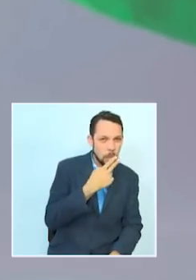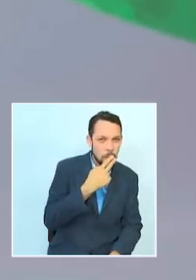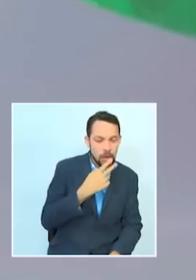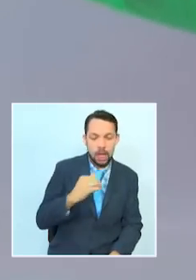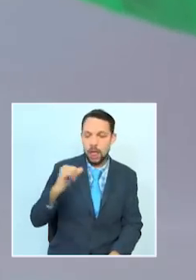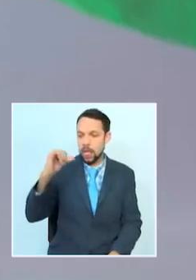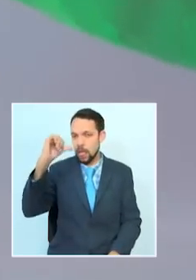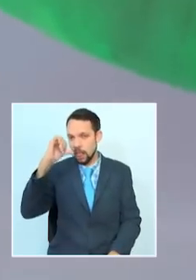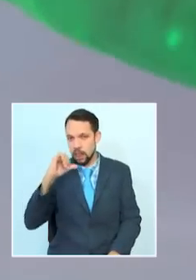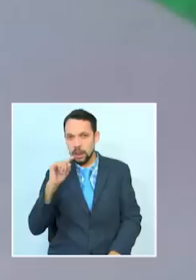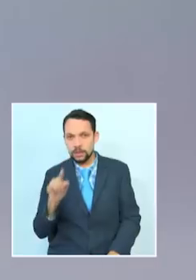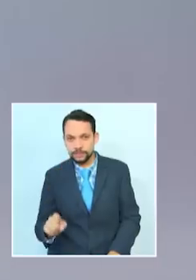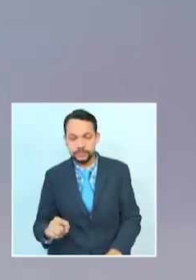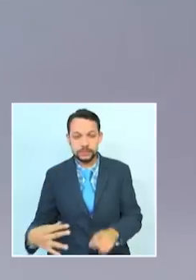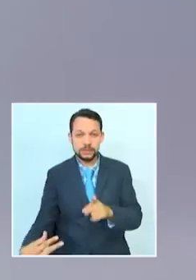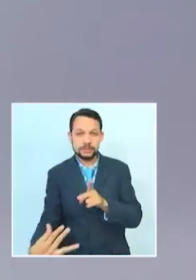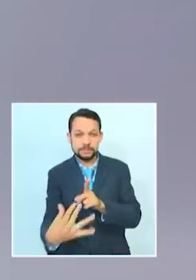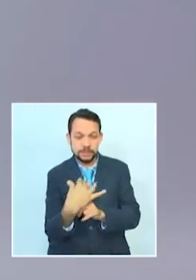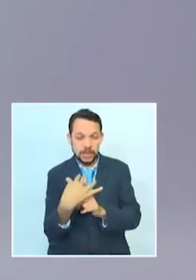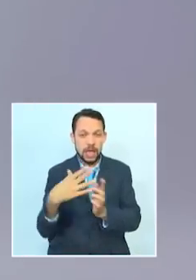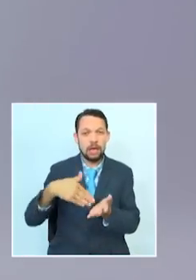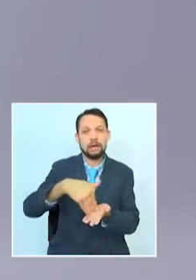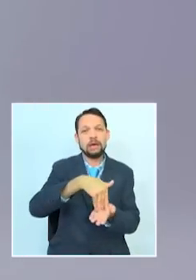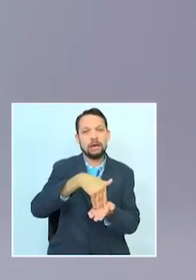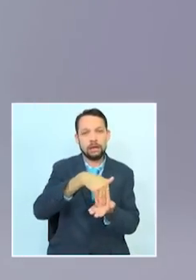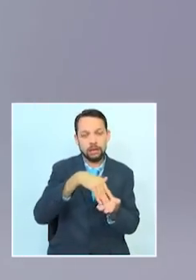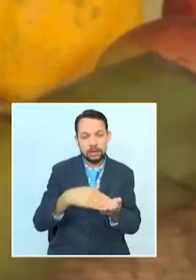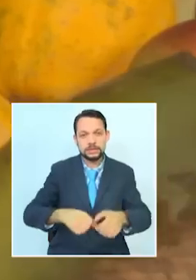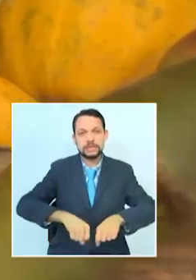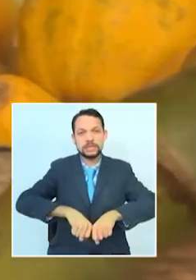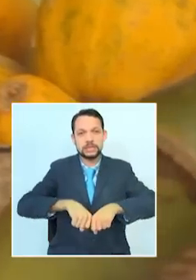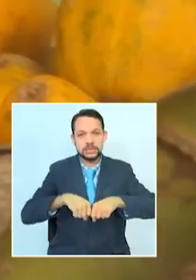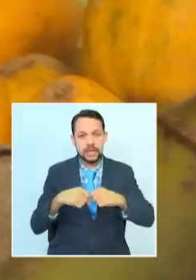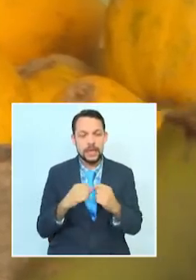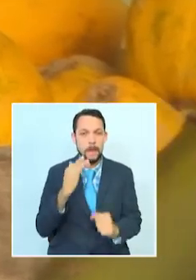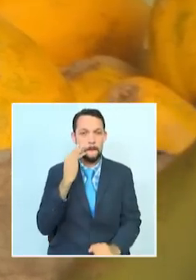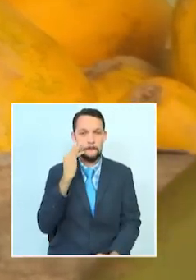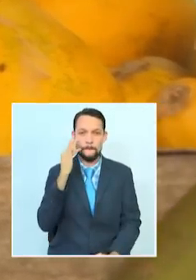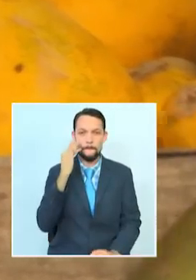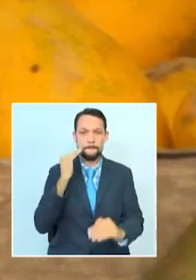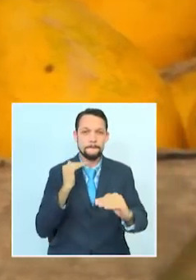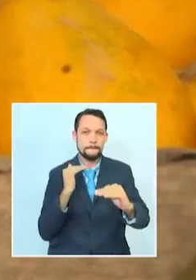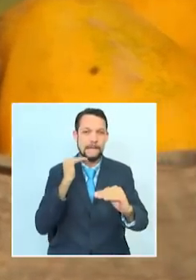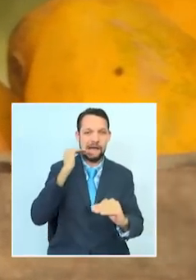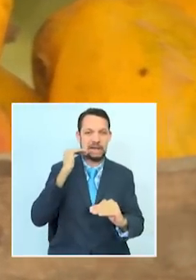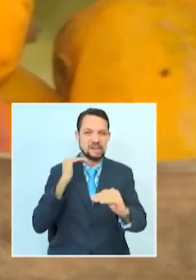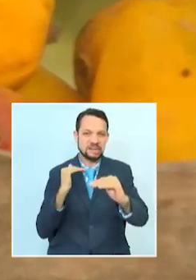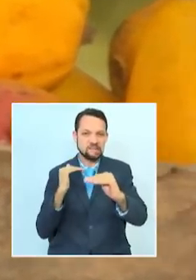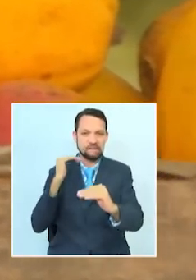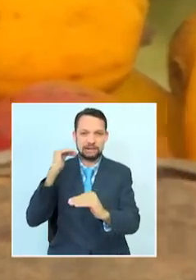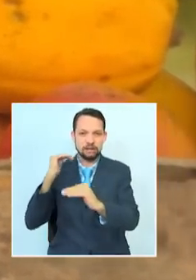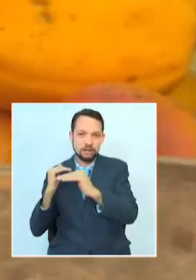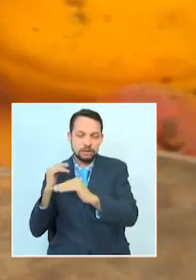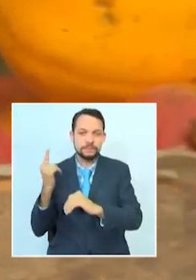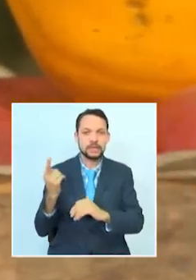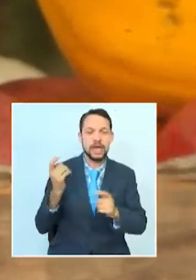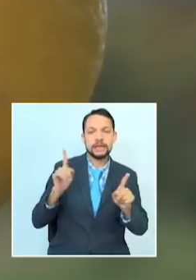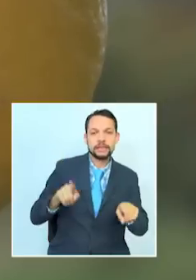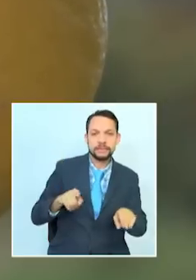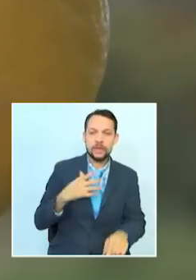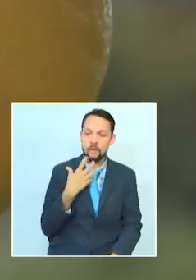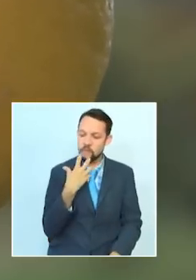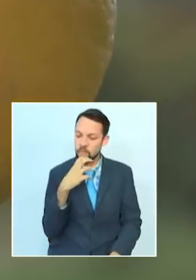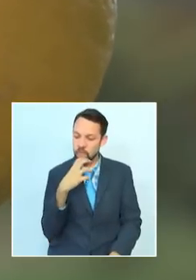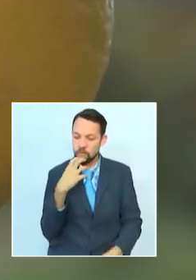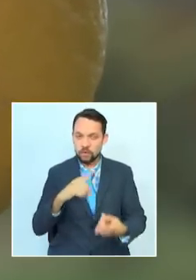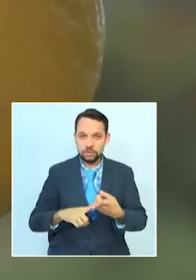colorantes con bantes estabilizantes o aromatizantes en los alimentos alcalinizantes encontramos las frutas incluyendo